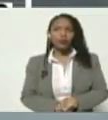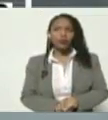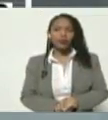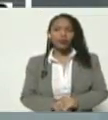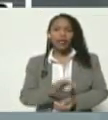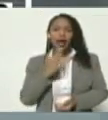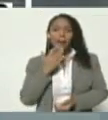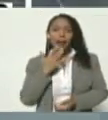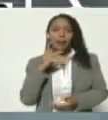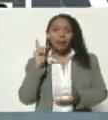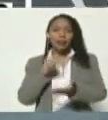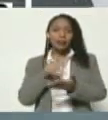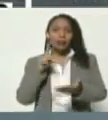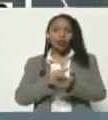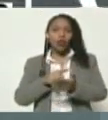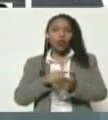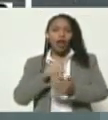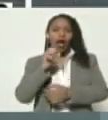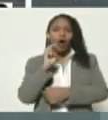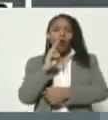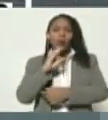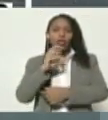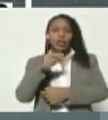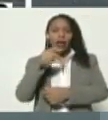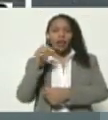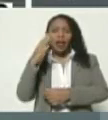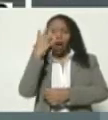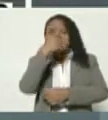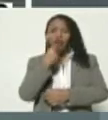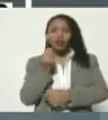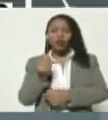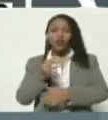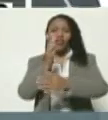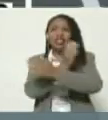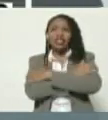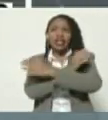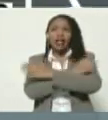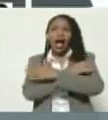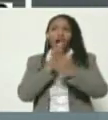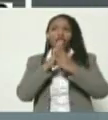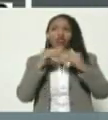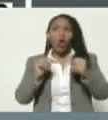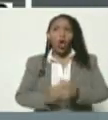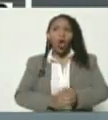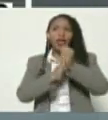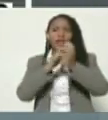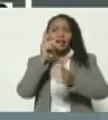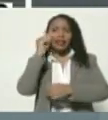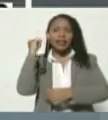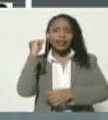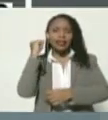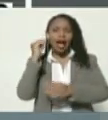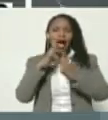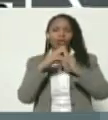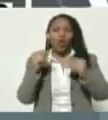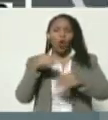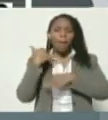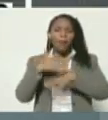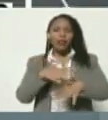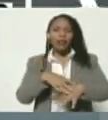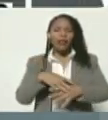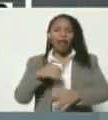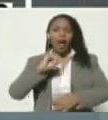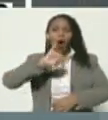ejemplar la participación de la juventud, Roberto. Felicita a todos los líderes y lideresas, a todos los militantes